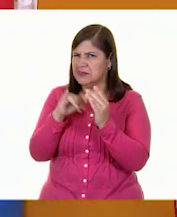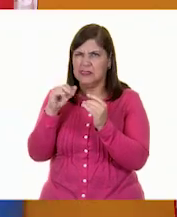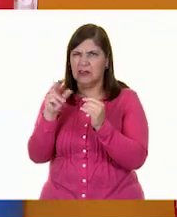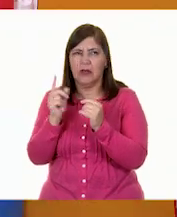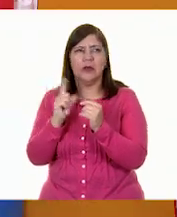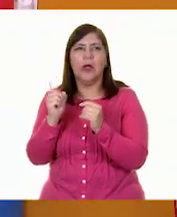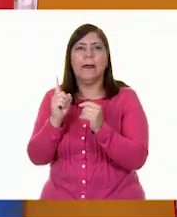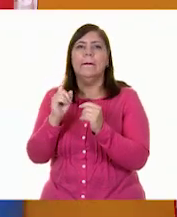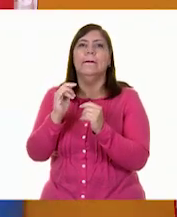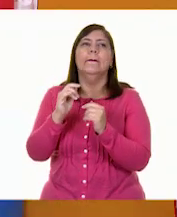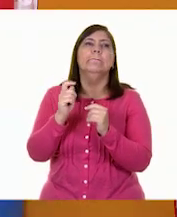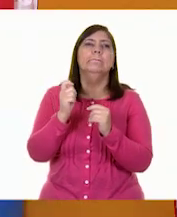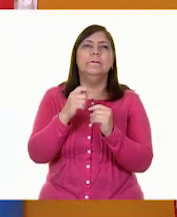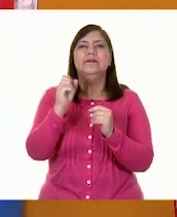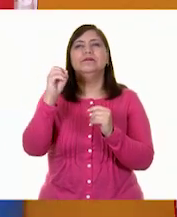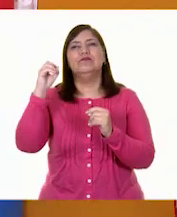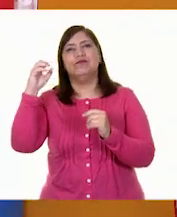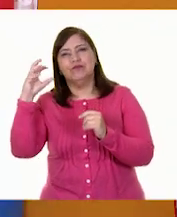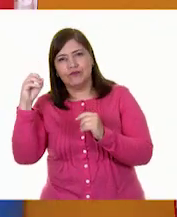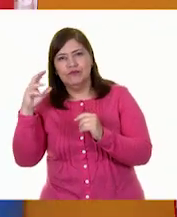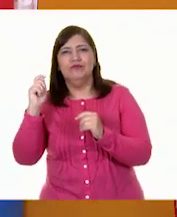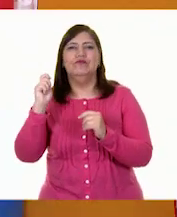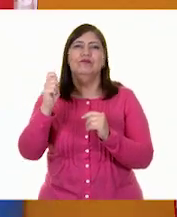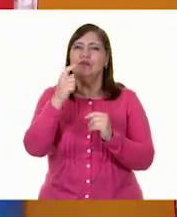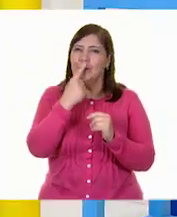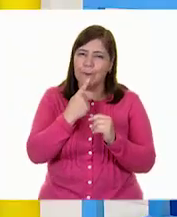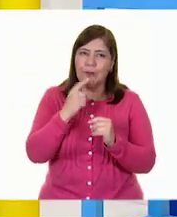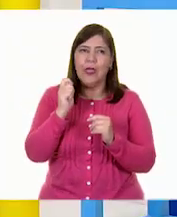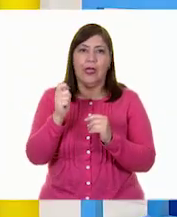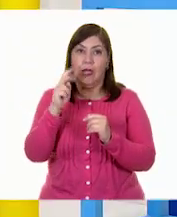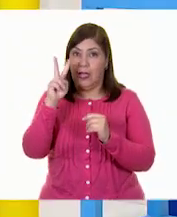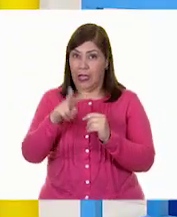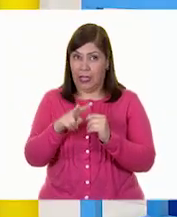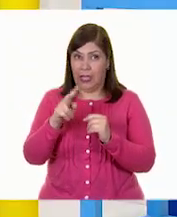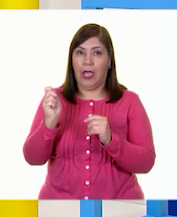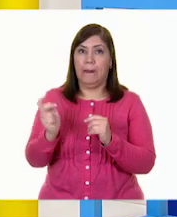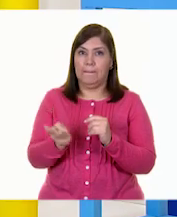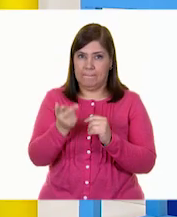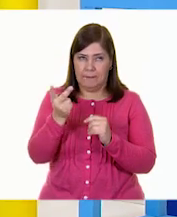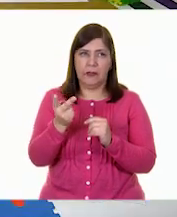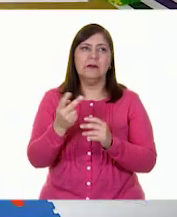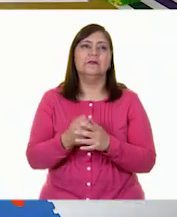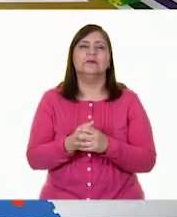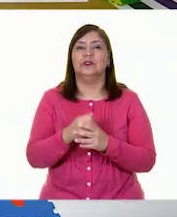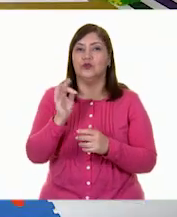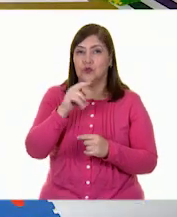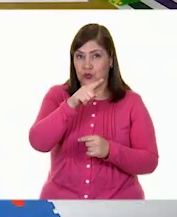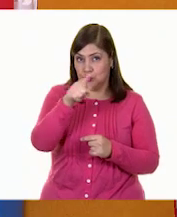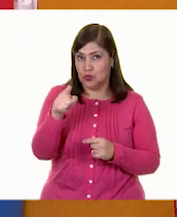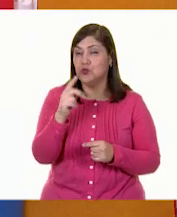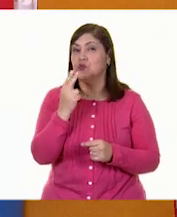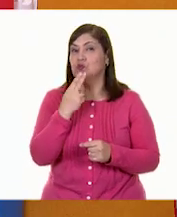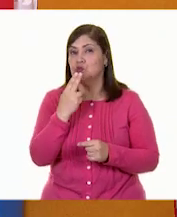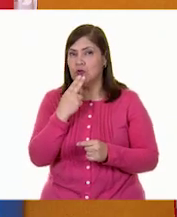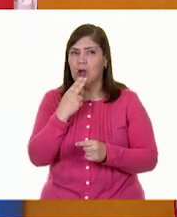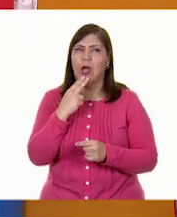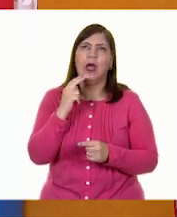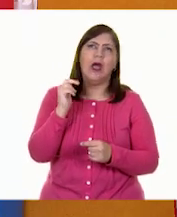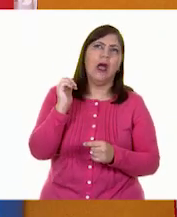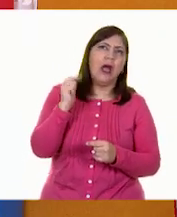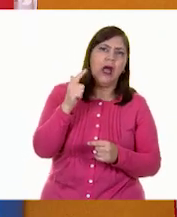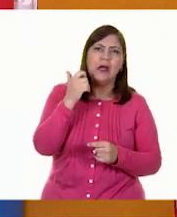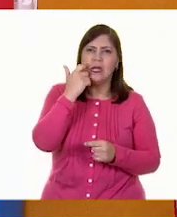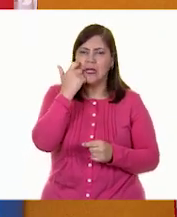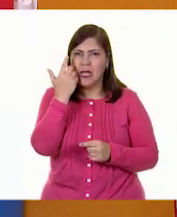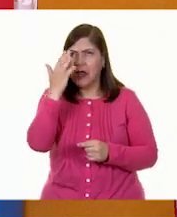la de qué titila es rojo y no sé qué. Ah, sí, era esa era una pregunta. Es verdad. Si ustedes ocupan o quieren usar